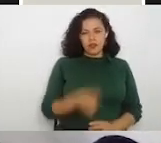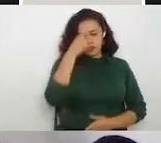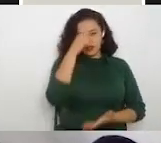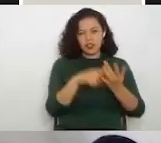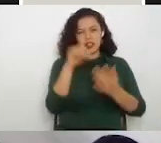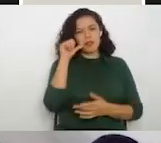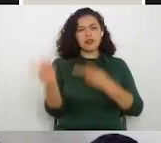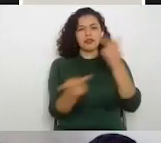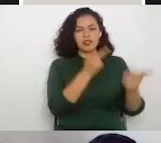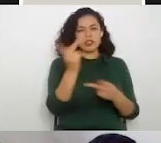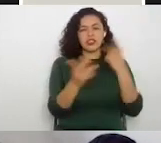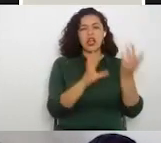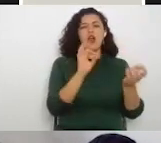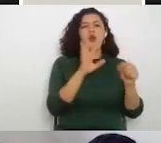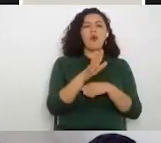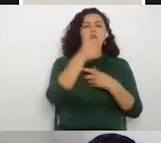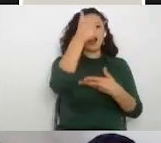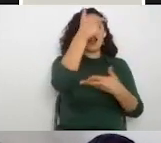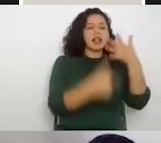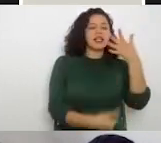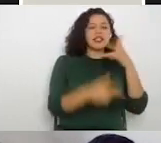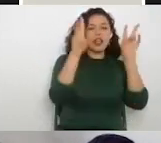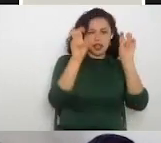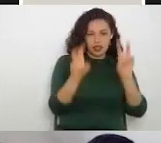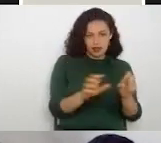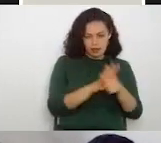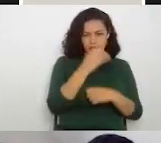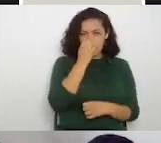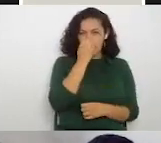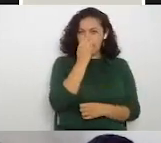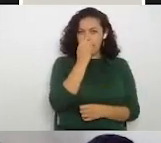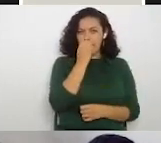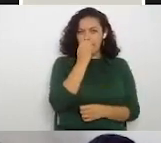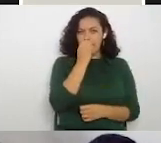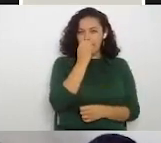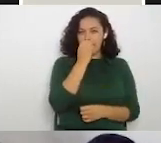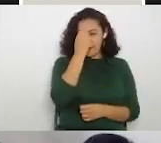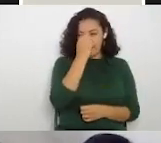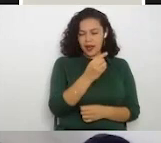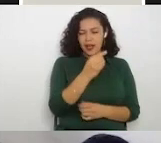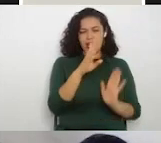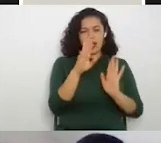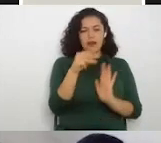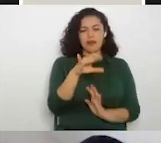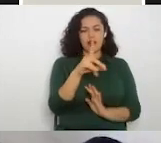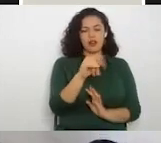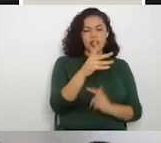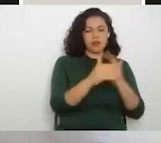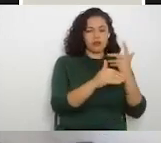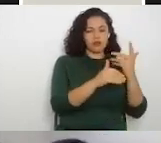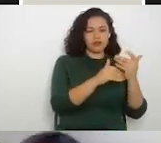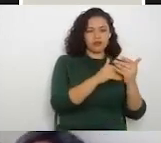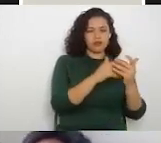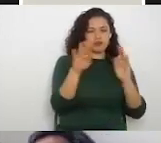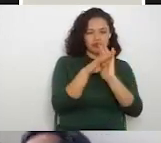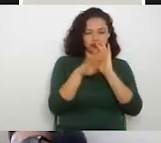esa es ¿cuál sería el índice del Exactamente. manual de procedimientos, ¿no? Entonces, bueno, esta es